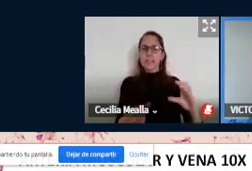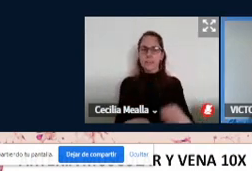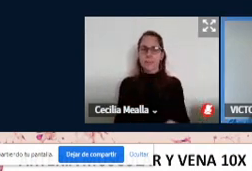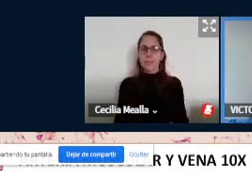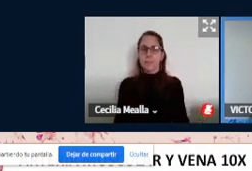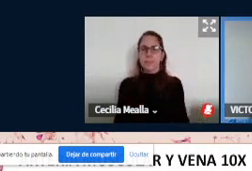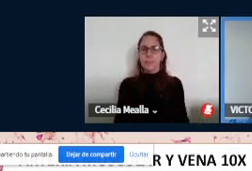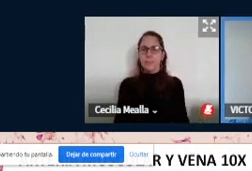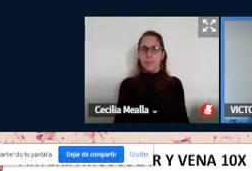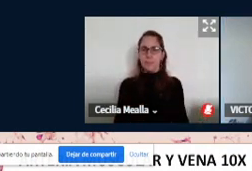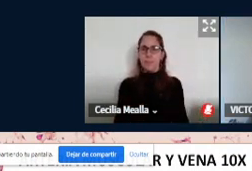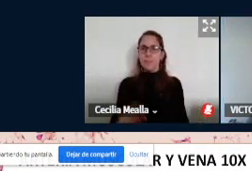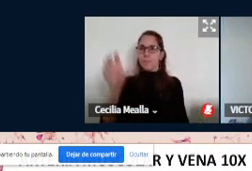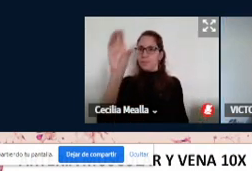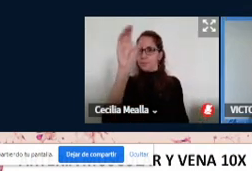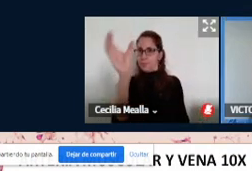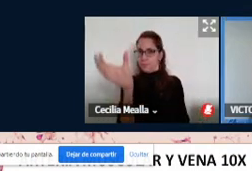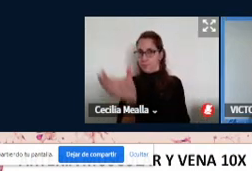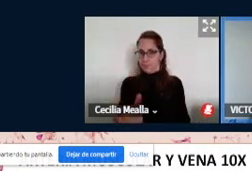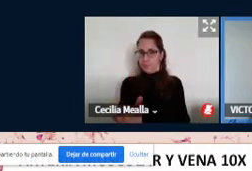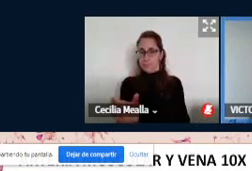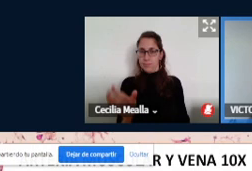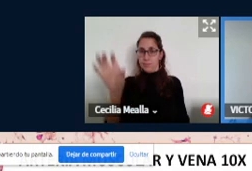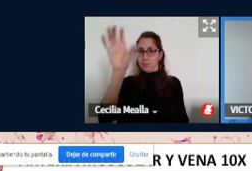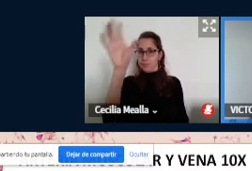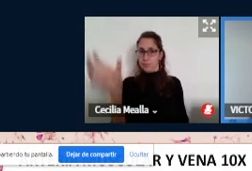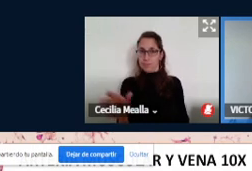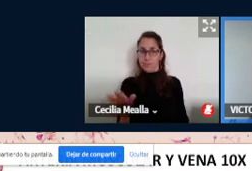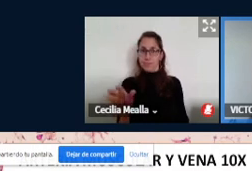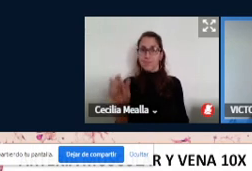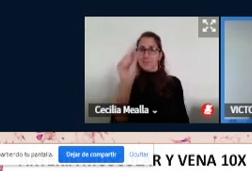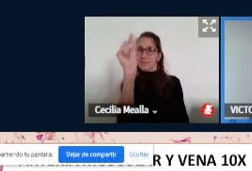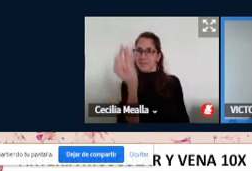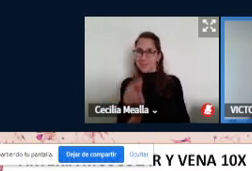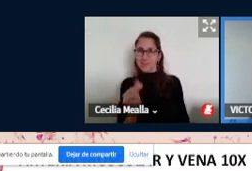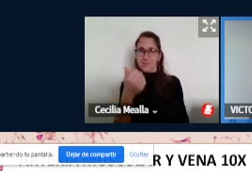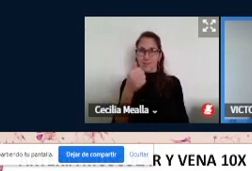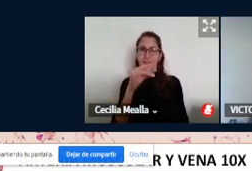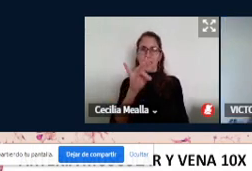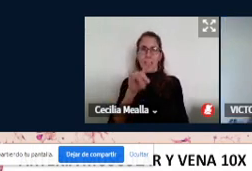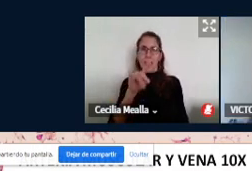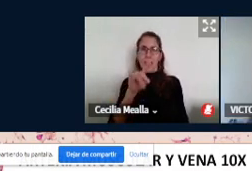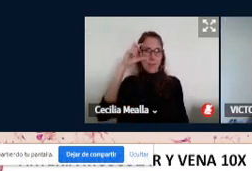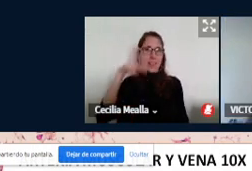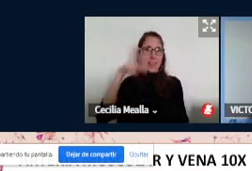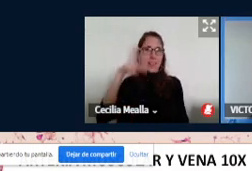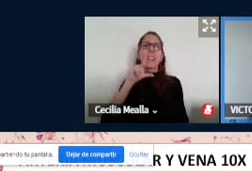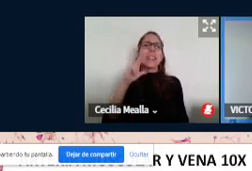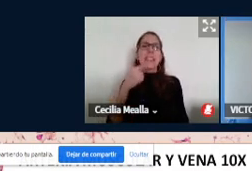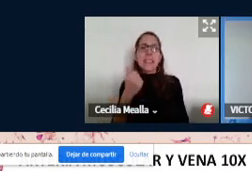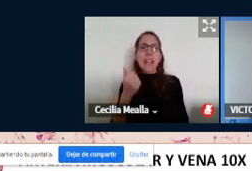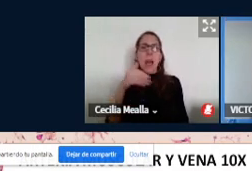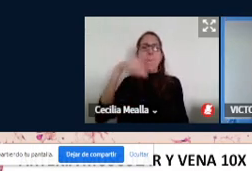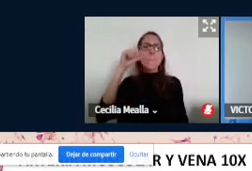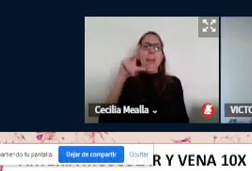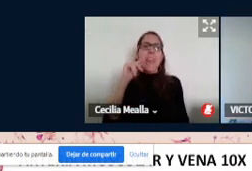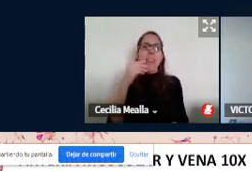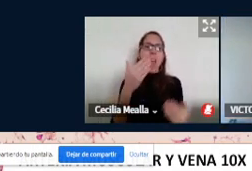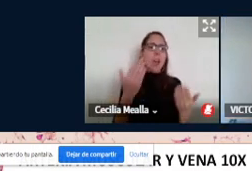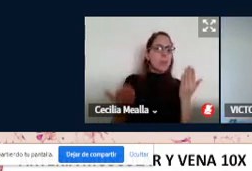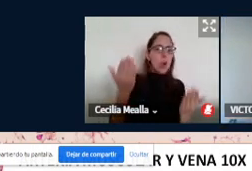Comparen la capa media y la adventicia de ambas. ¿Esta cuál